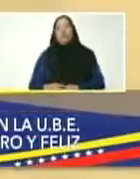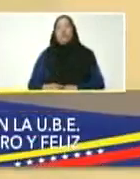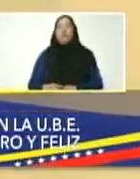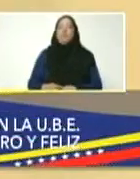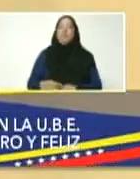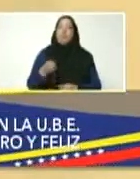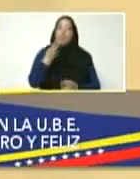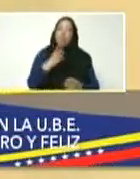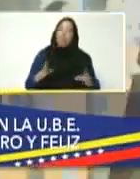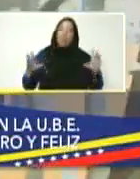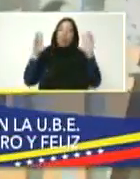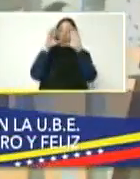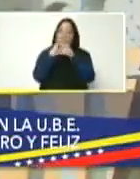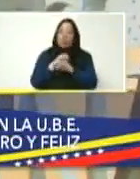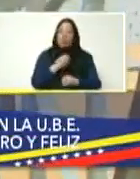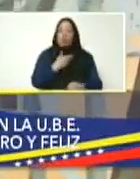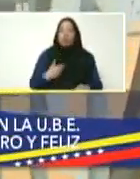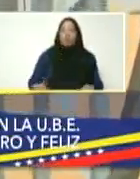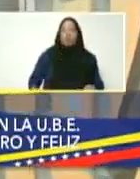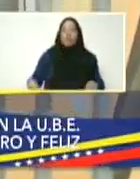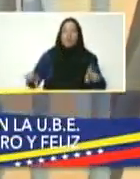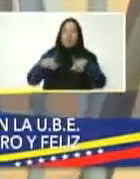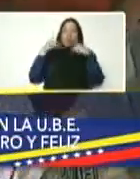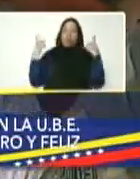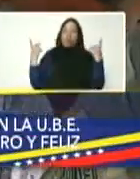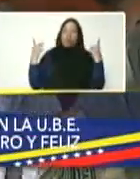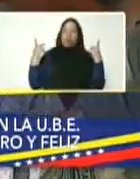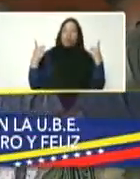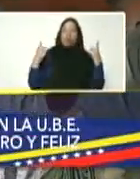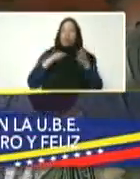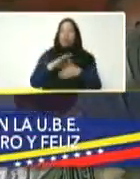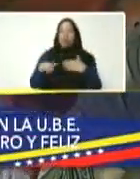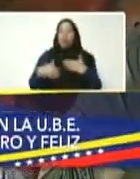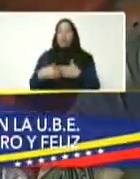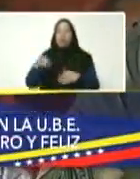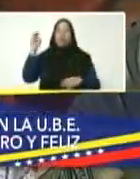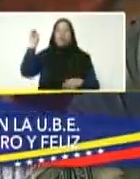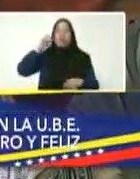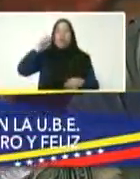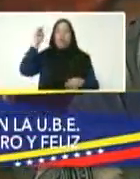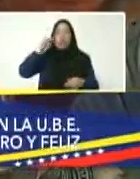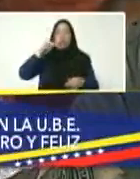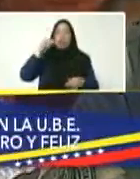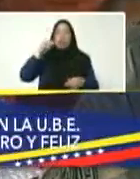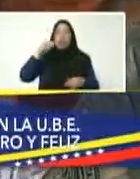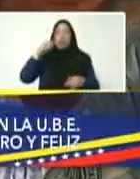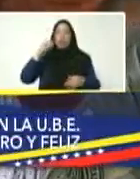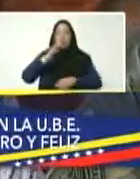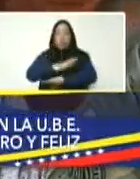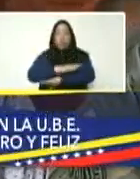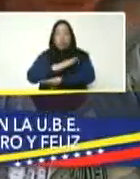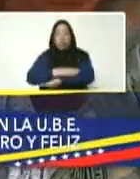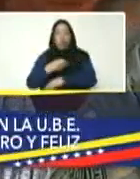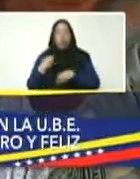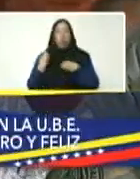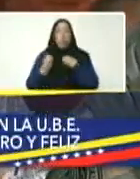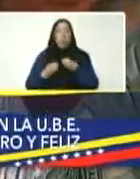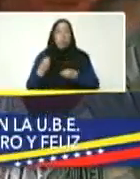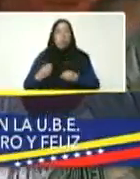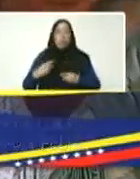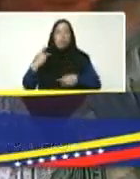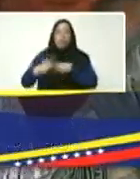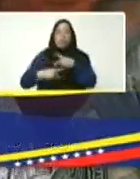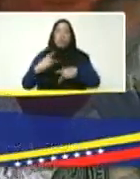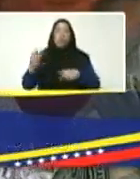noches, presidente, desde acá de La Guaira. Todos los maestros y todas las maestras, los actores claves del proceso educativo,